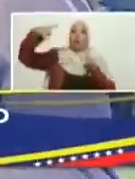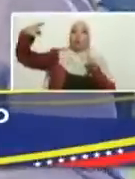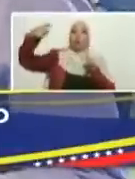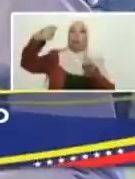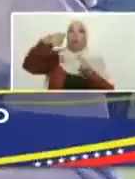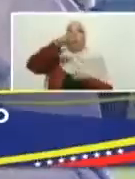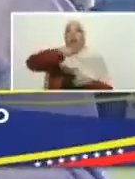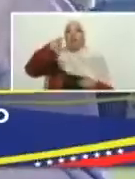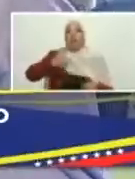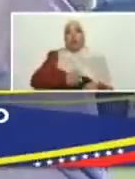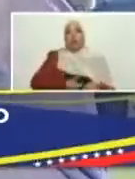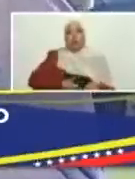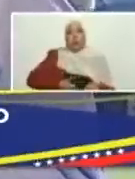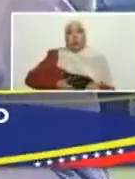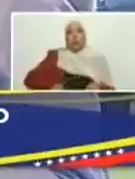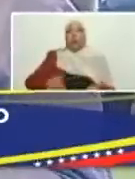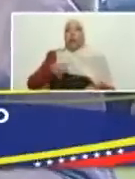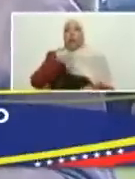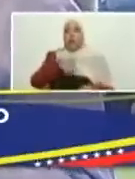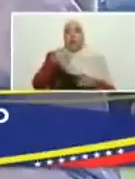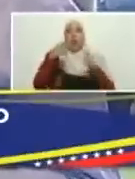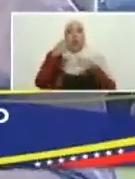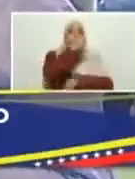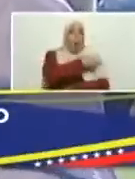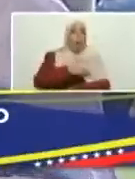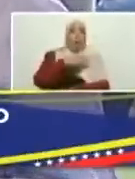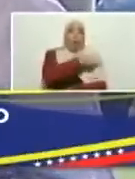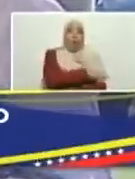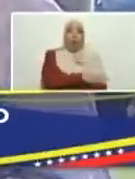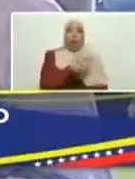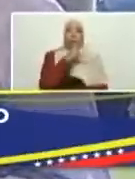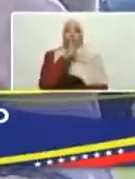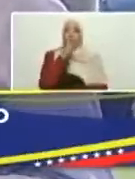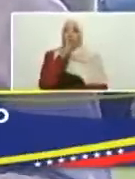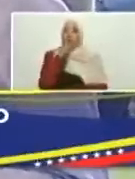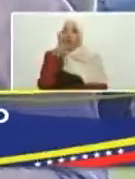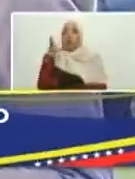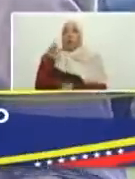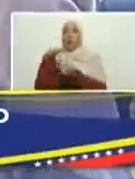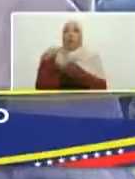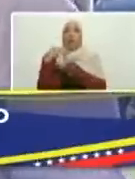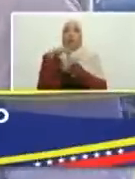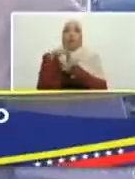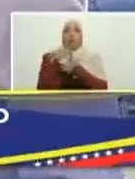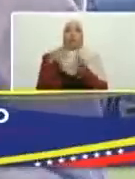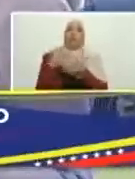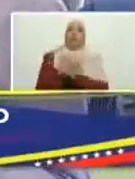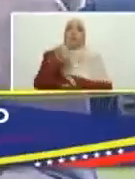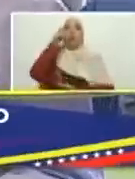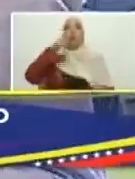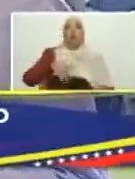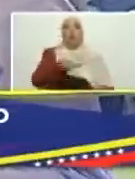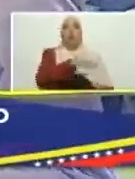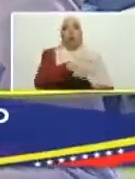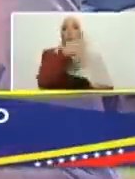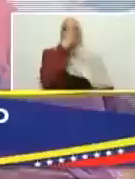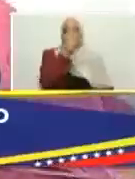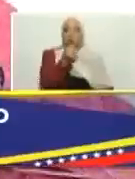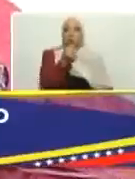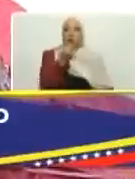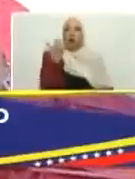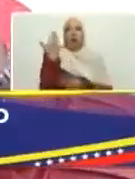los hospitales, sobre las escuelas. Es decir, tienen efectos peores a veces que una guerra. Y eso es lo que nuestro pueblo debe entender. Y ellos tratan de